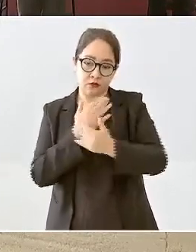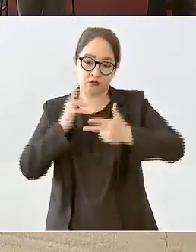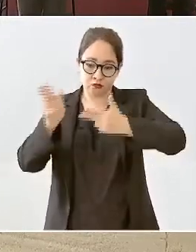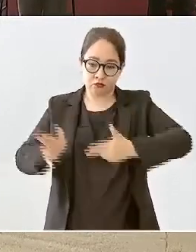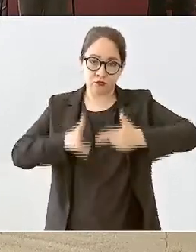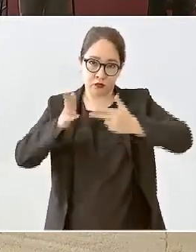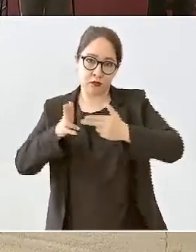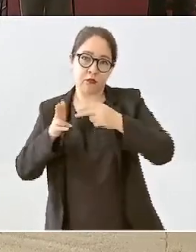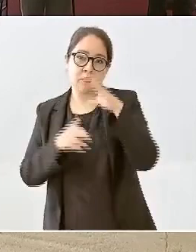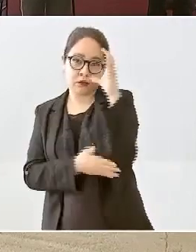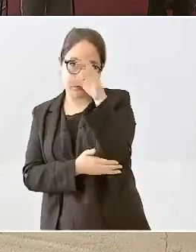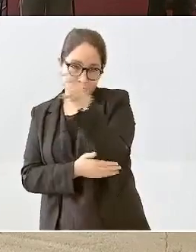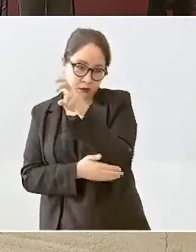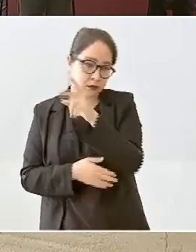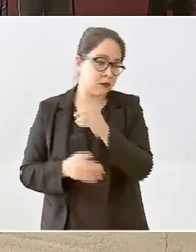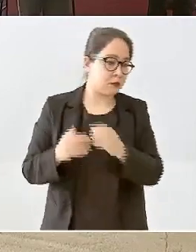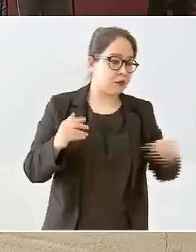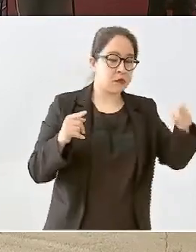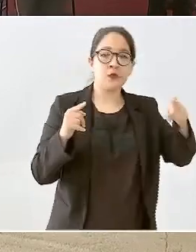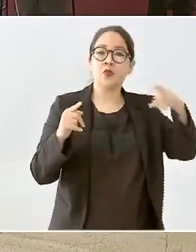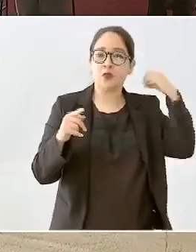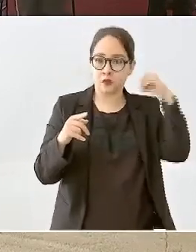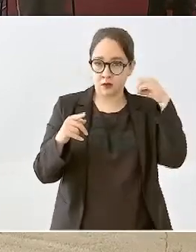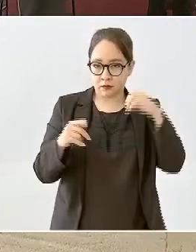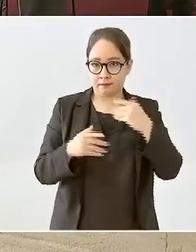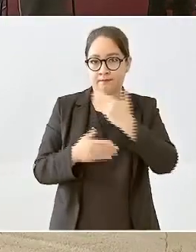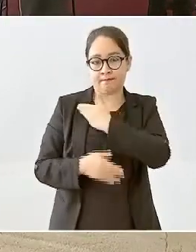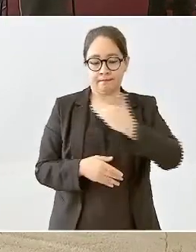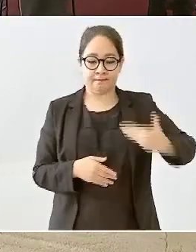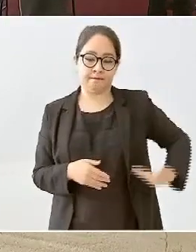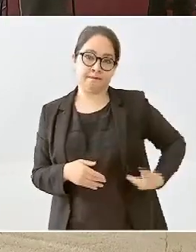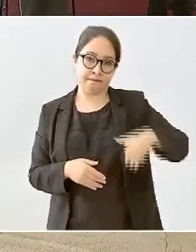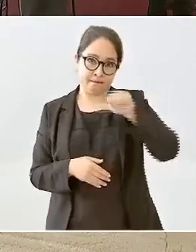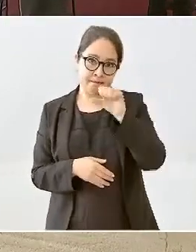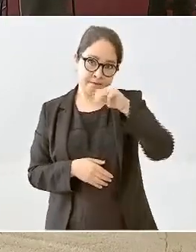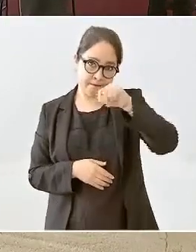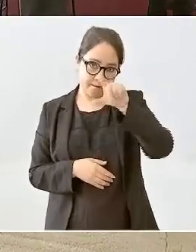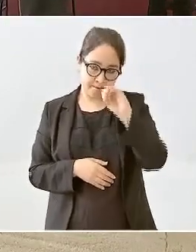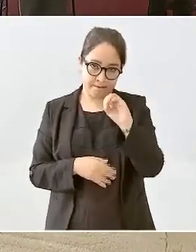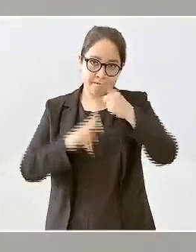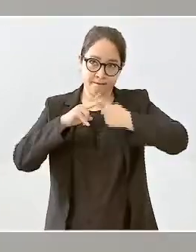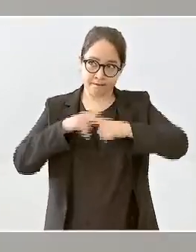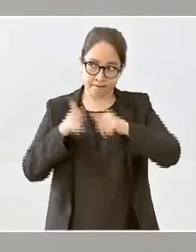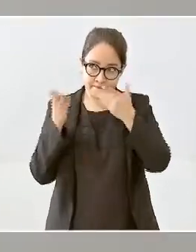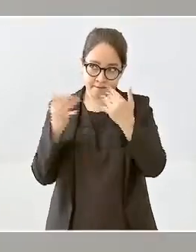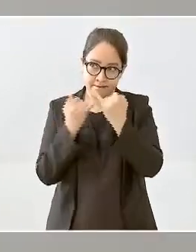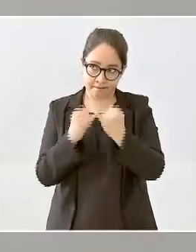presidente constitucional de los Estados Unidos Mexicanos, licenciado Andrés Manuel López Obrador.